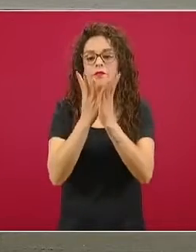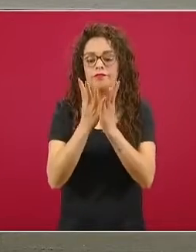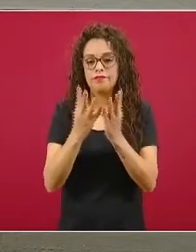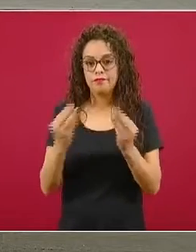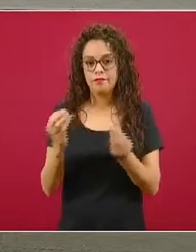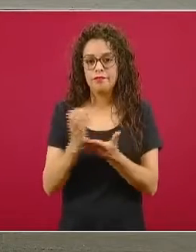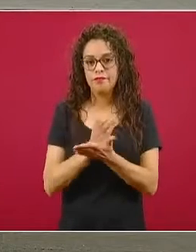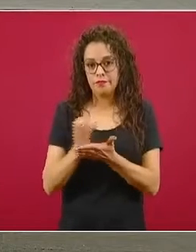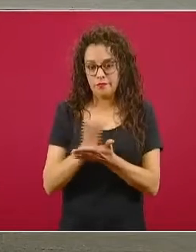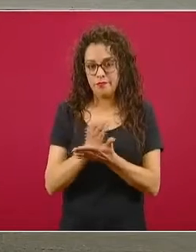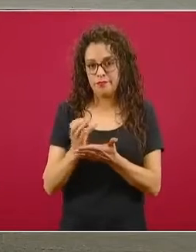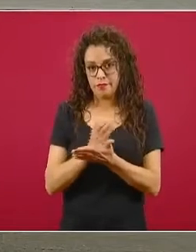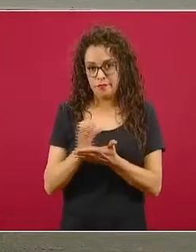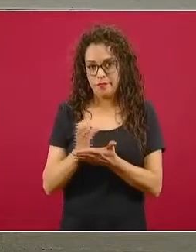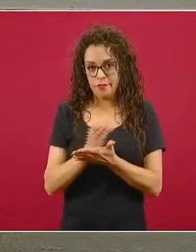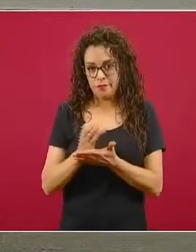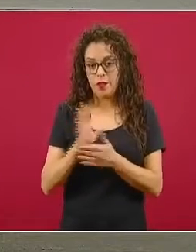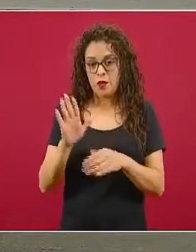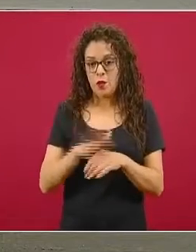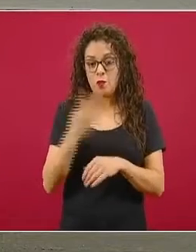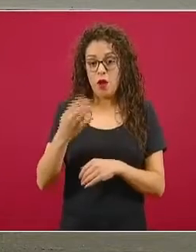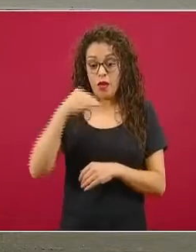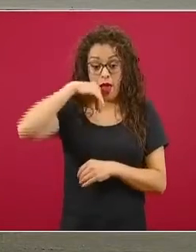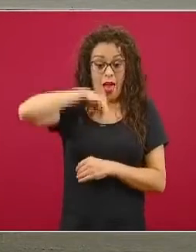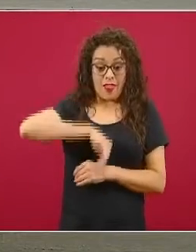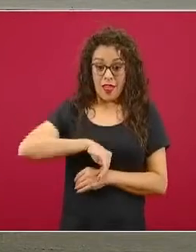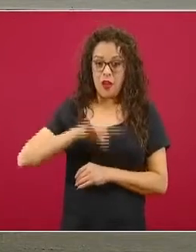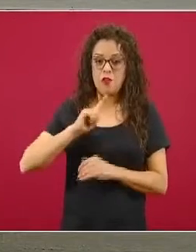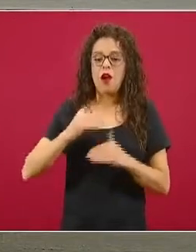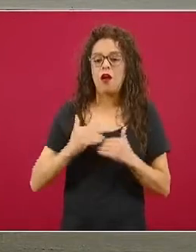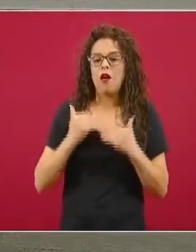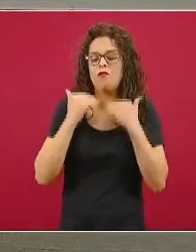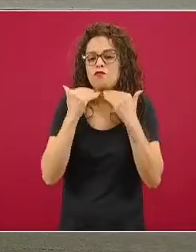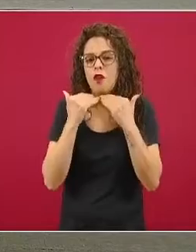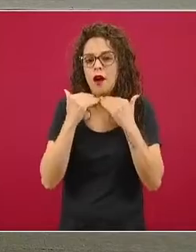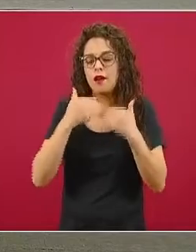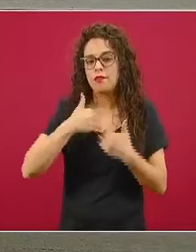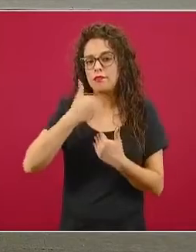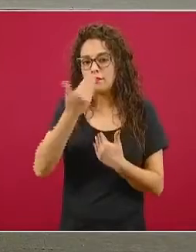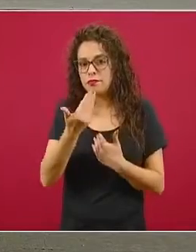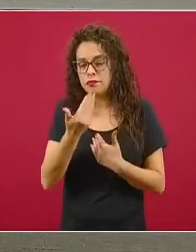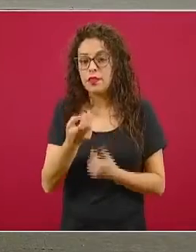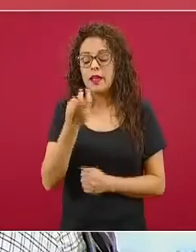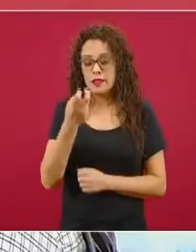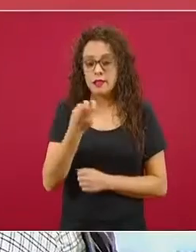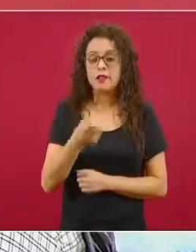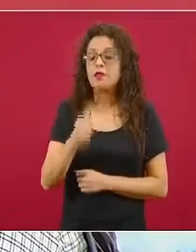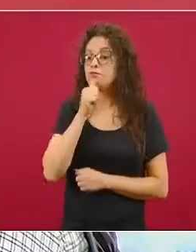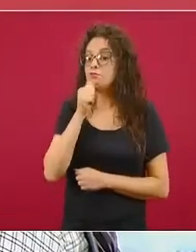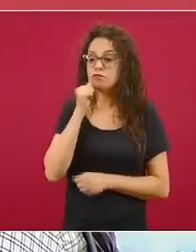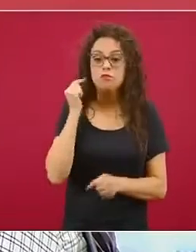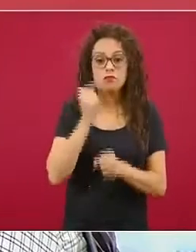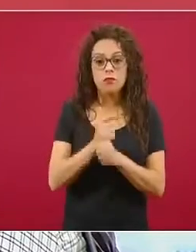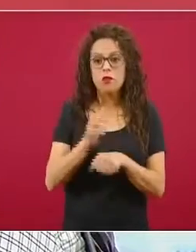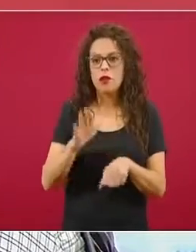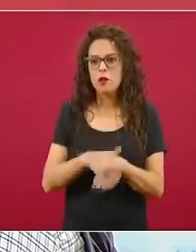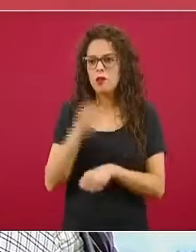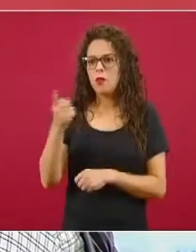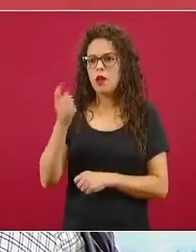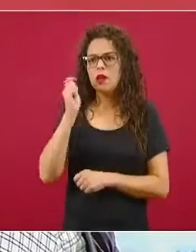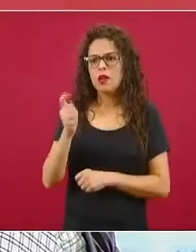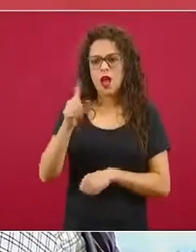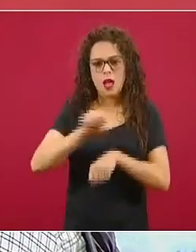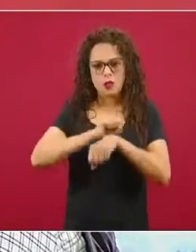del órgano blanco. Sin embargo, no se descarta, porque se ha visto también aún en casos leves, que todos